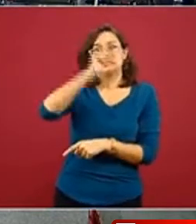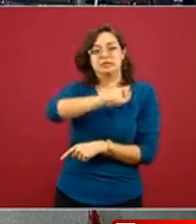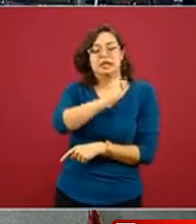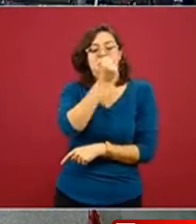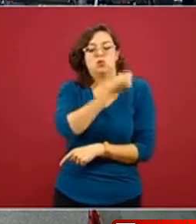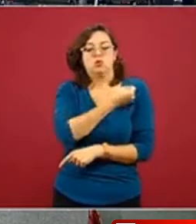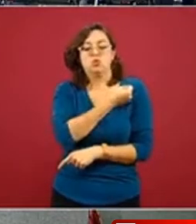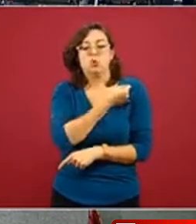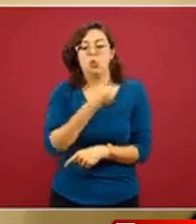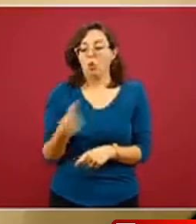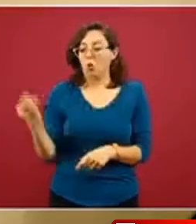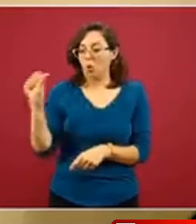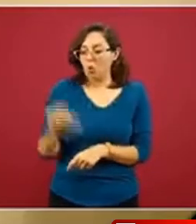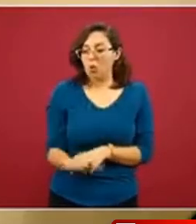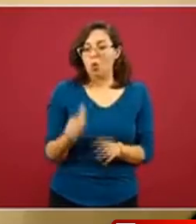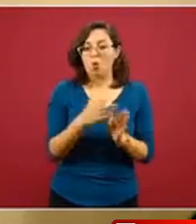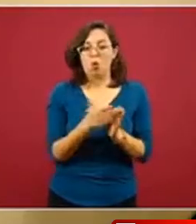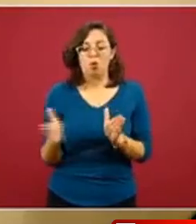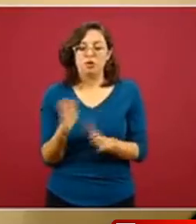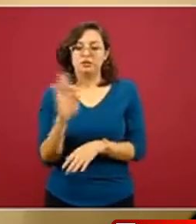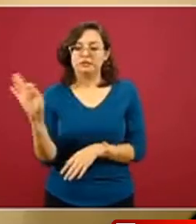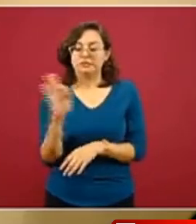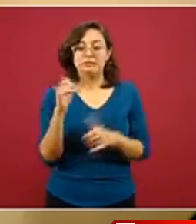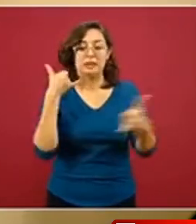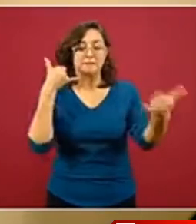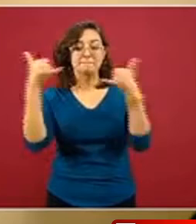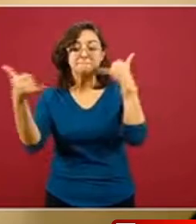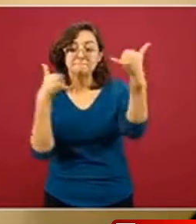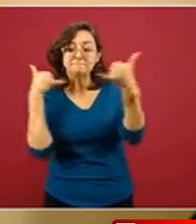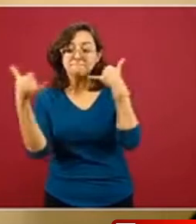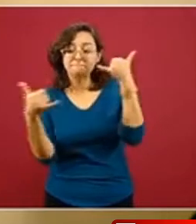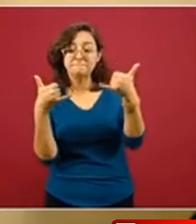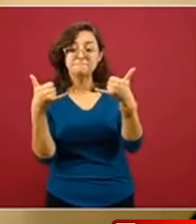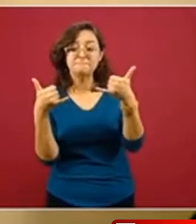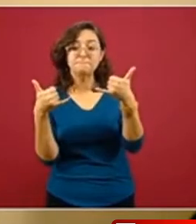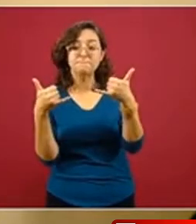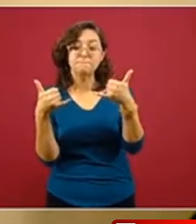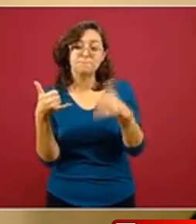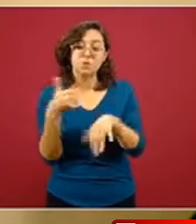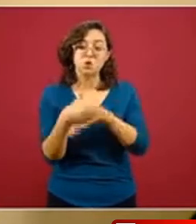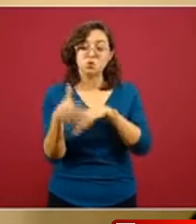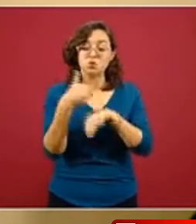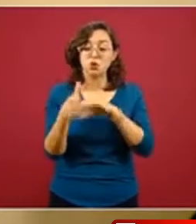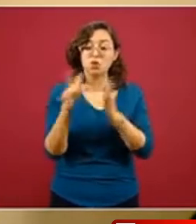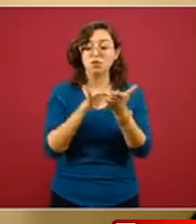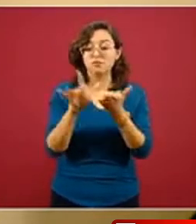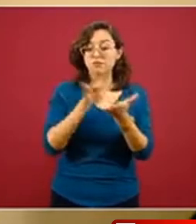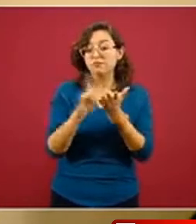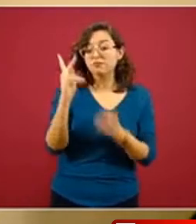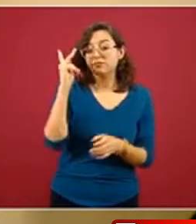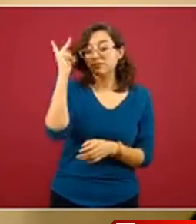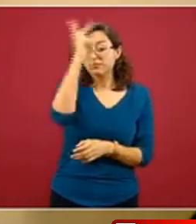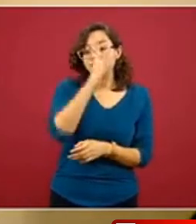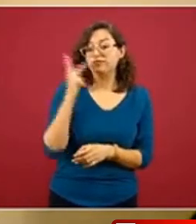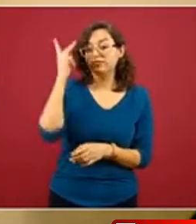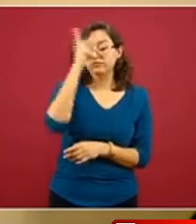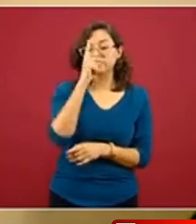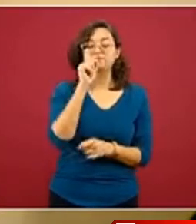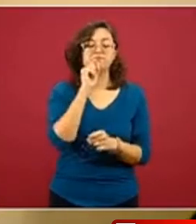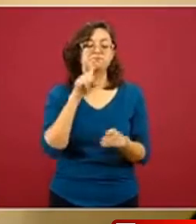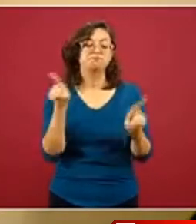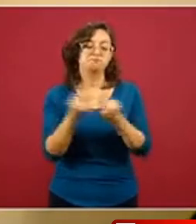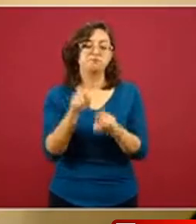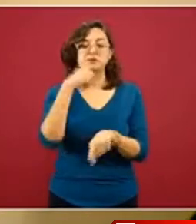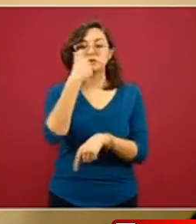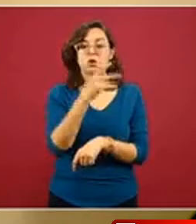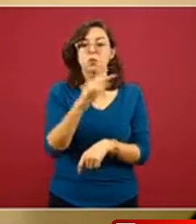si durante este día, se detonaron las llamadas al número de apoyo psicológico, y también